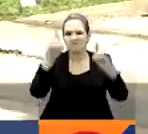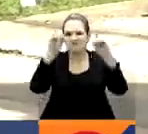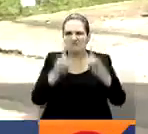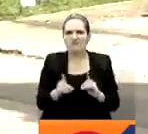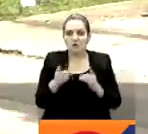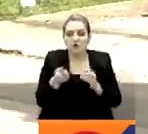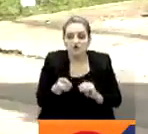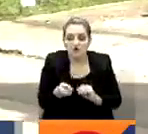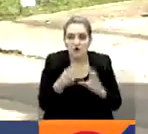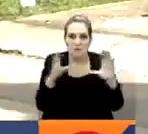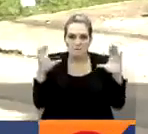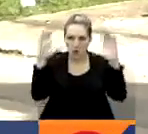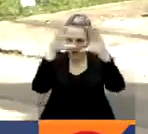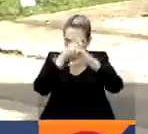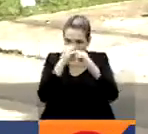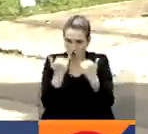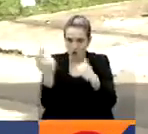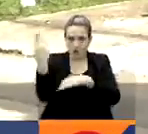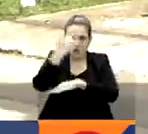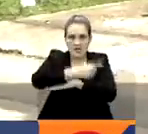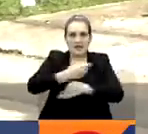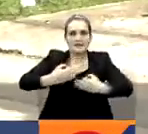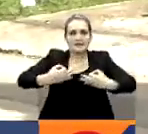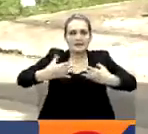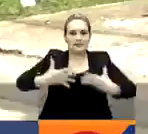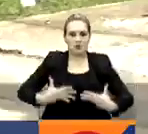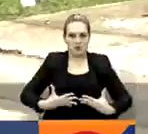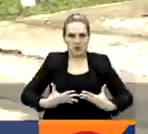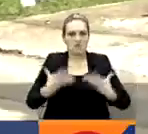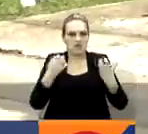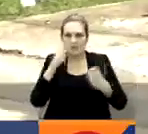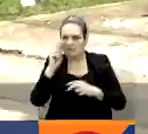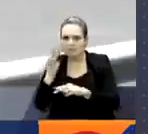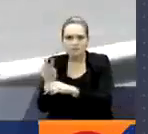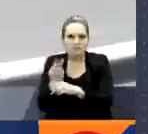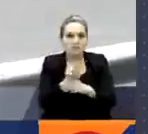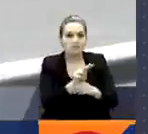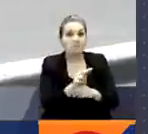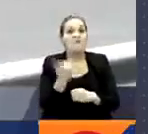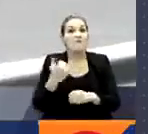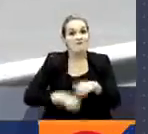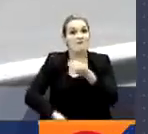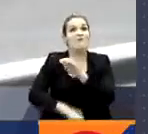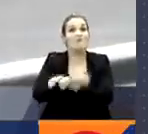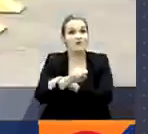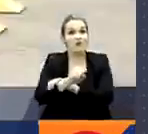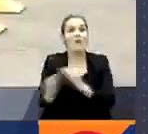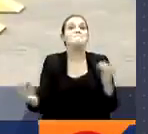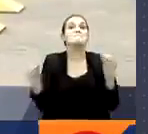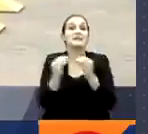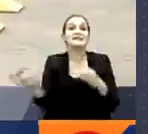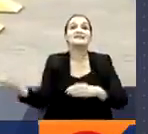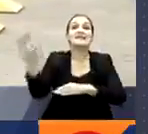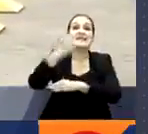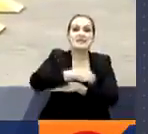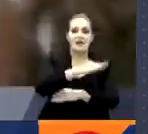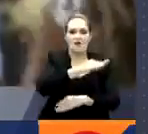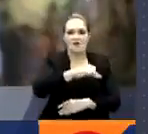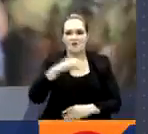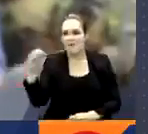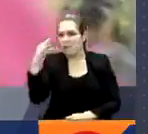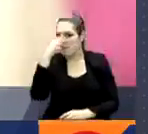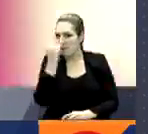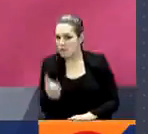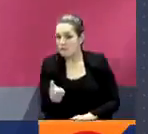de esta noche un dispositivo de seguridad para este fin de semana. Hay fútbol y celebración del día de Halloween. 1.300